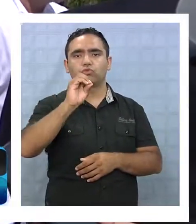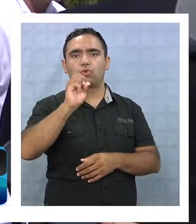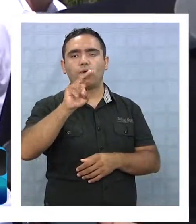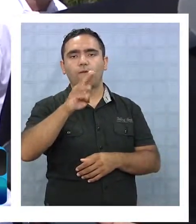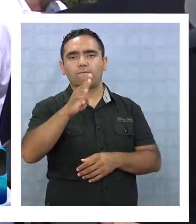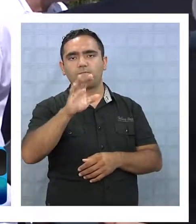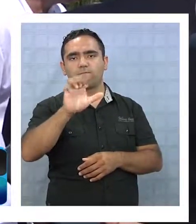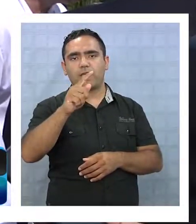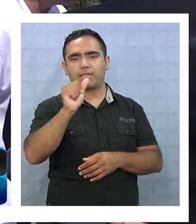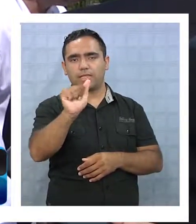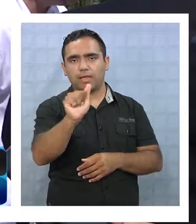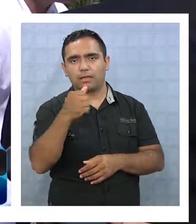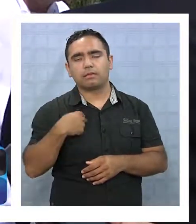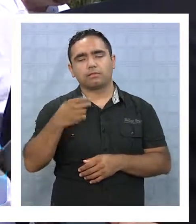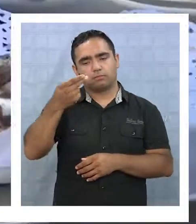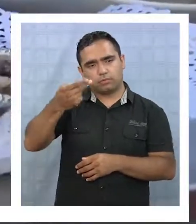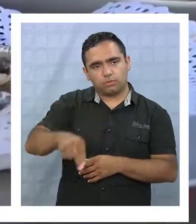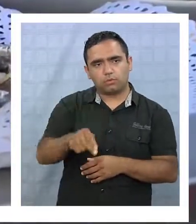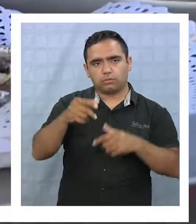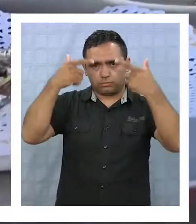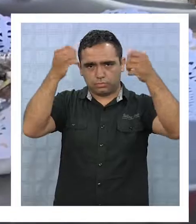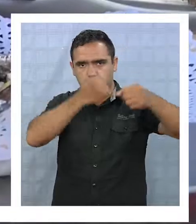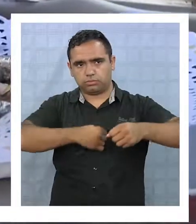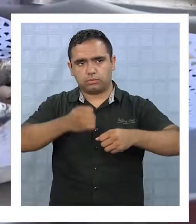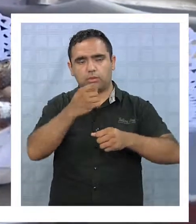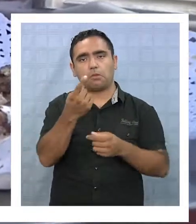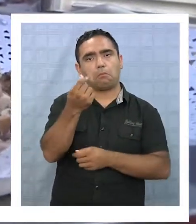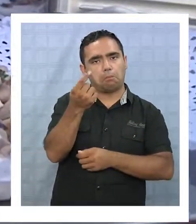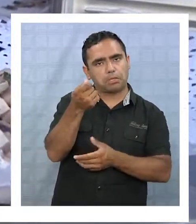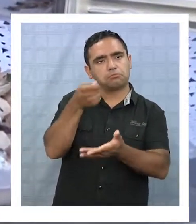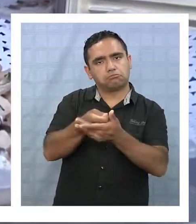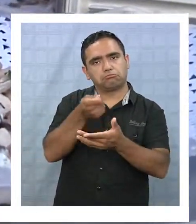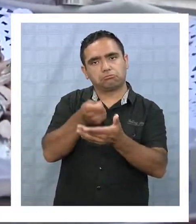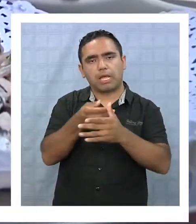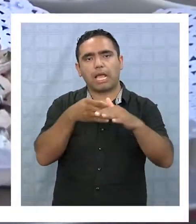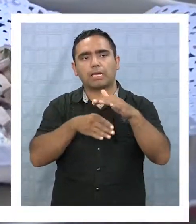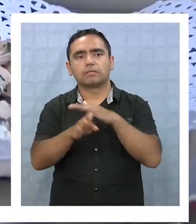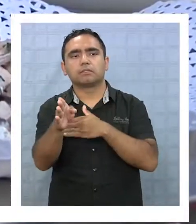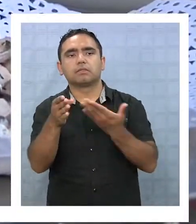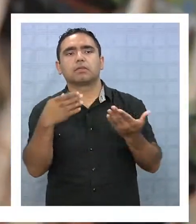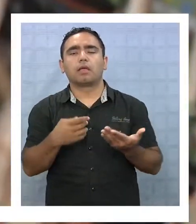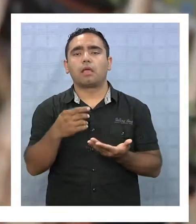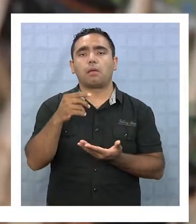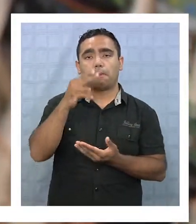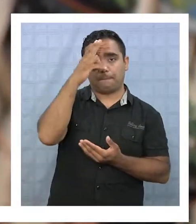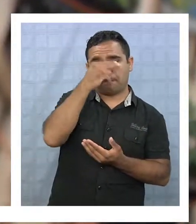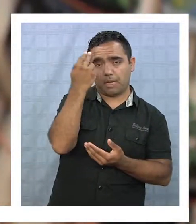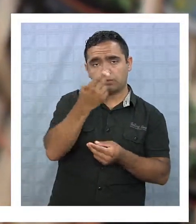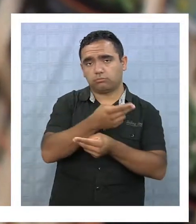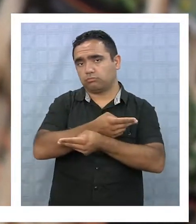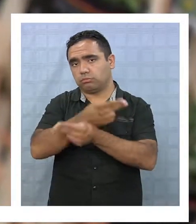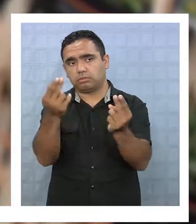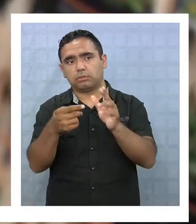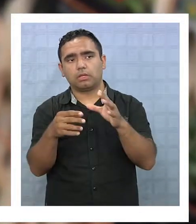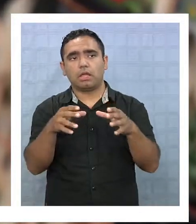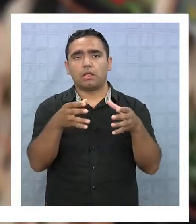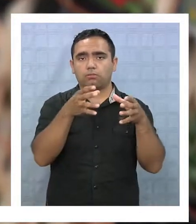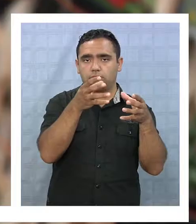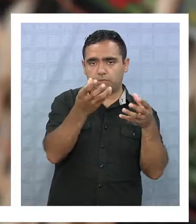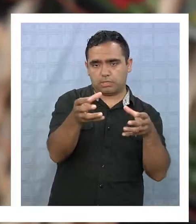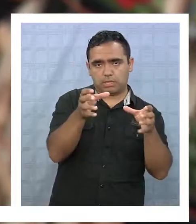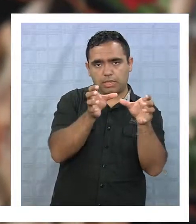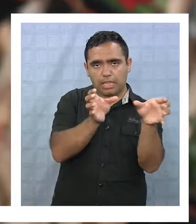producto social, porque tiene un precio muy accesible. Nosotros a partir de marzo vamos a poner a disposición del público los tarros de